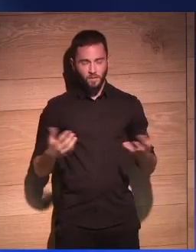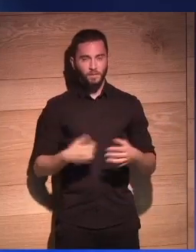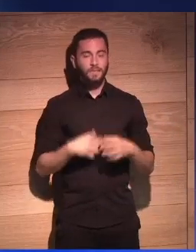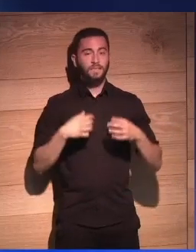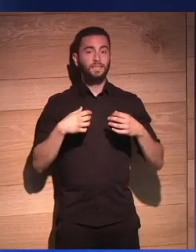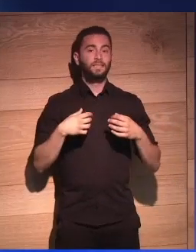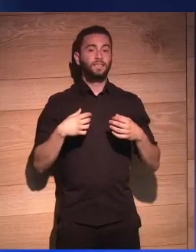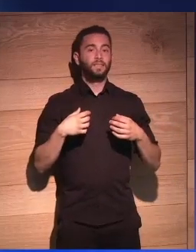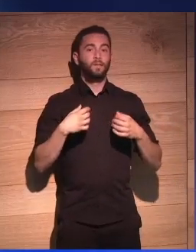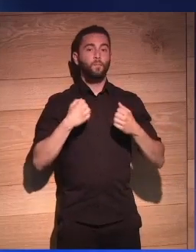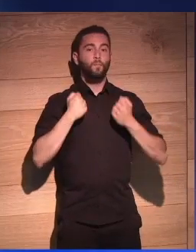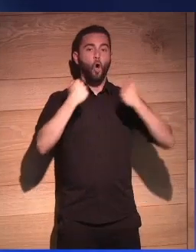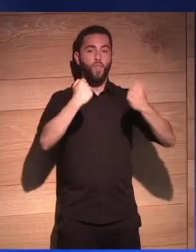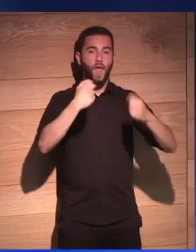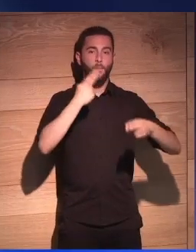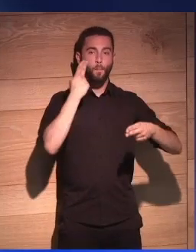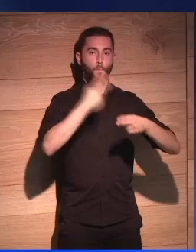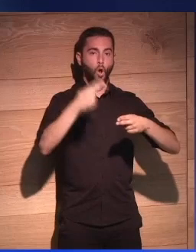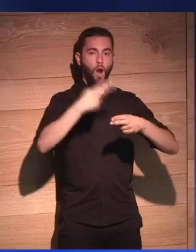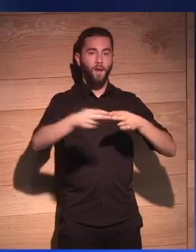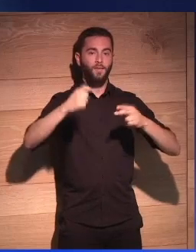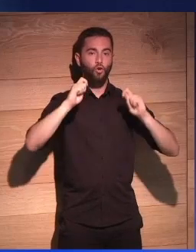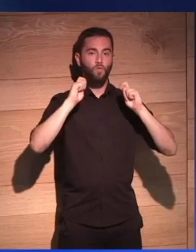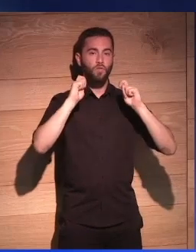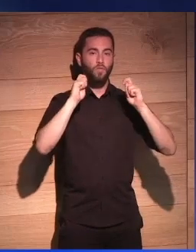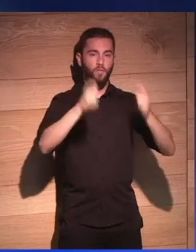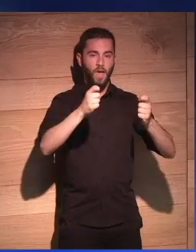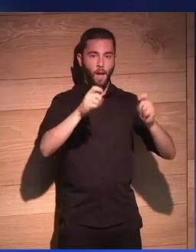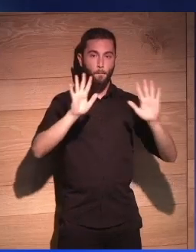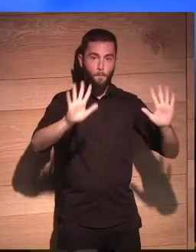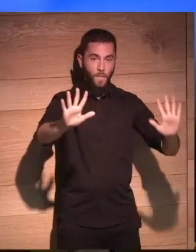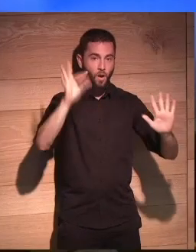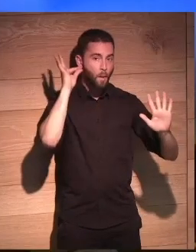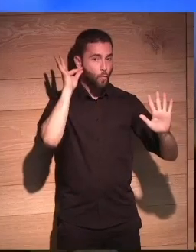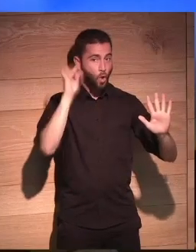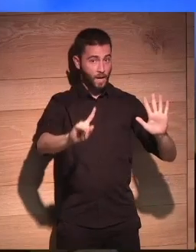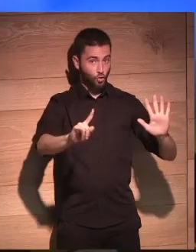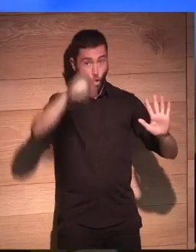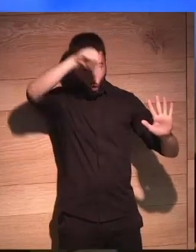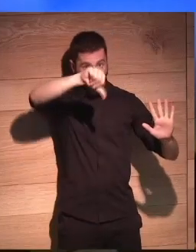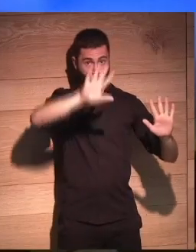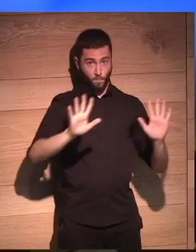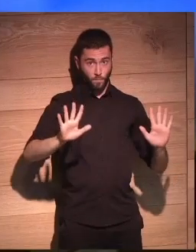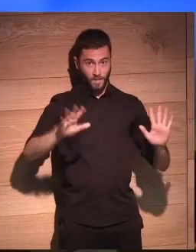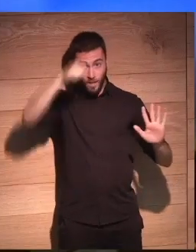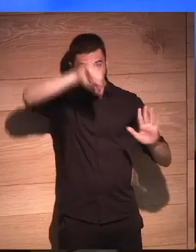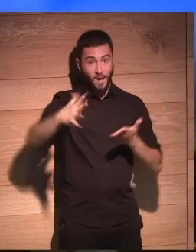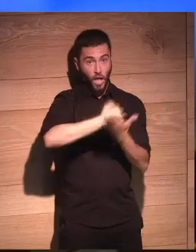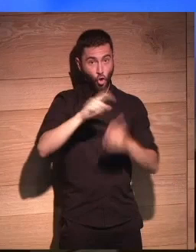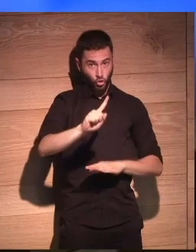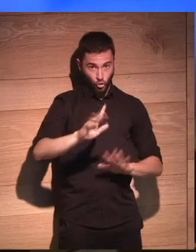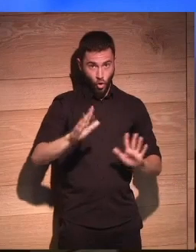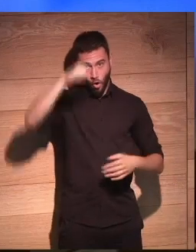otorgaba cierto poder político, pero no a las mujeres, fíjate, a los hombres, y no a todos los hombres, sino